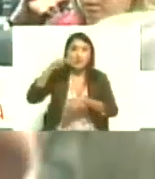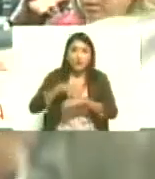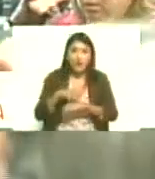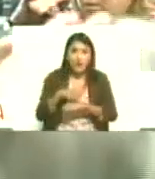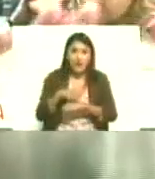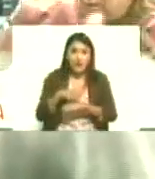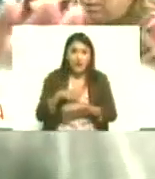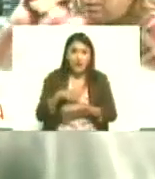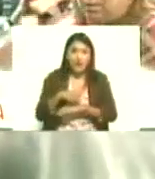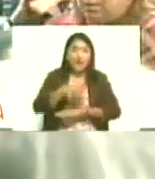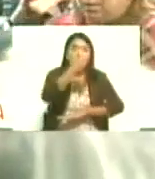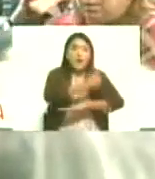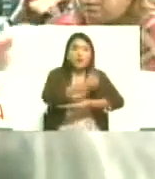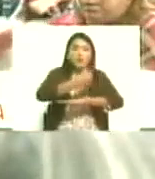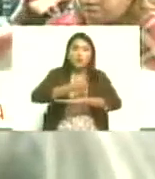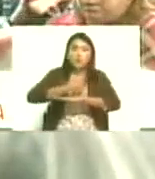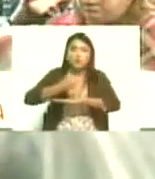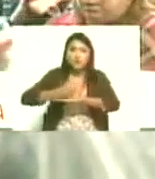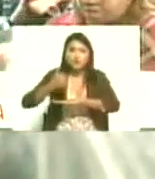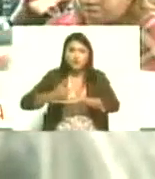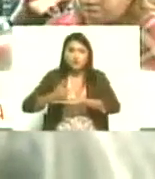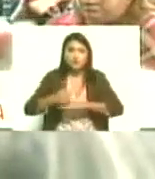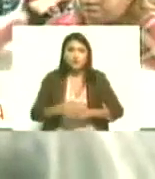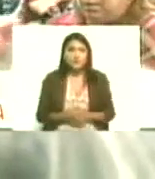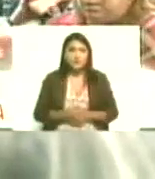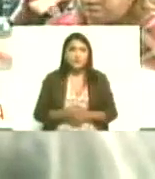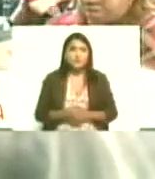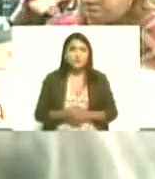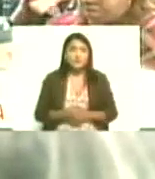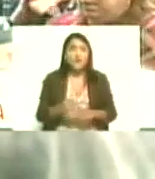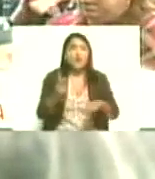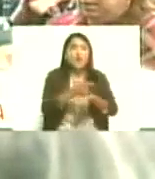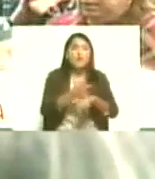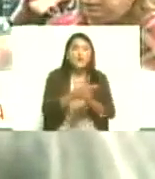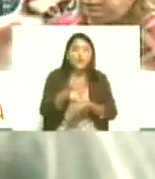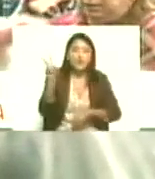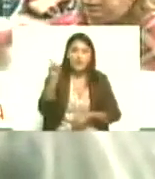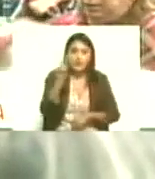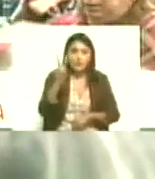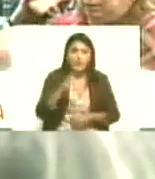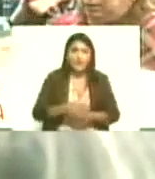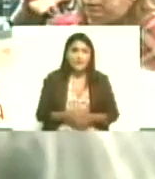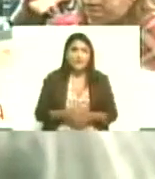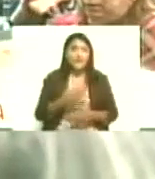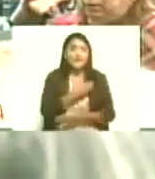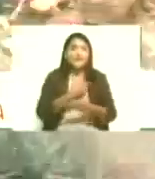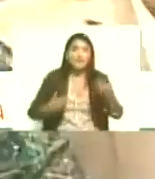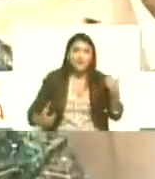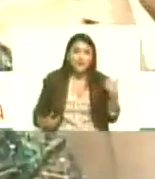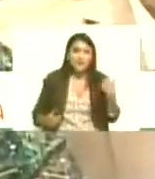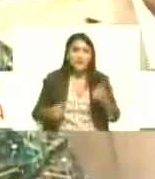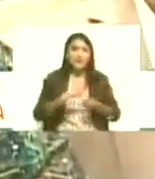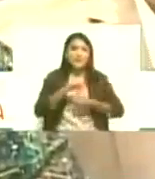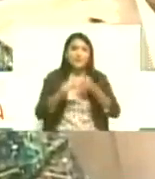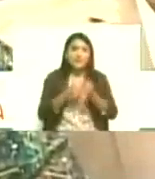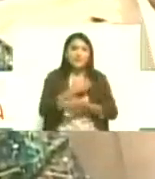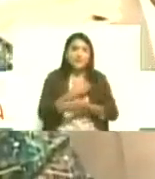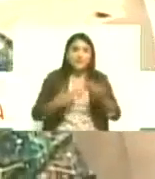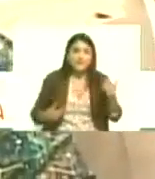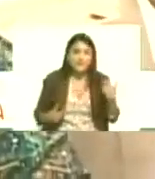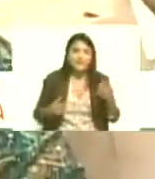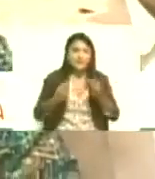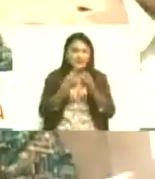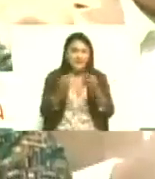sus autoridades, este Ejecutivo Nacional, este presidente, esa vicepresidenta,